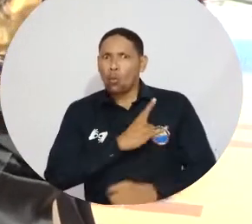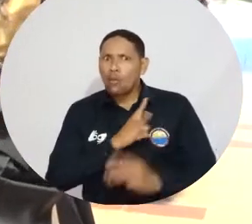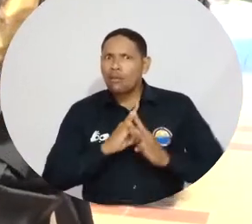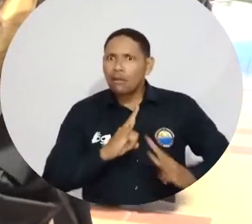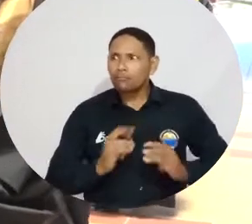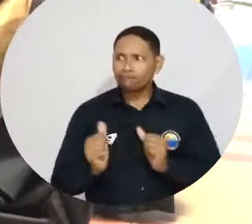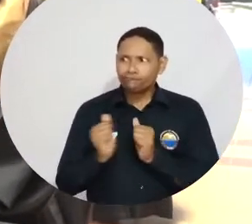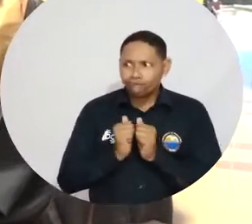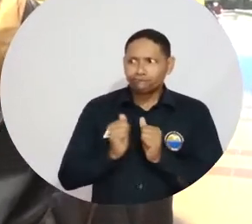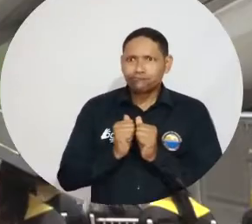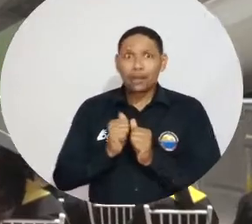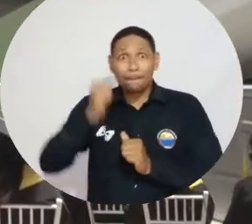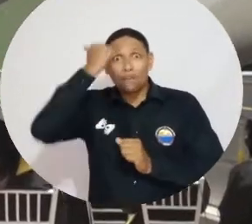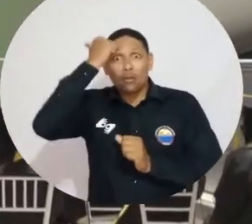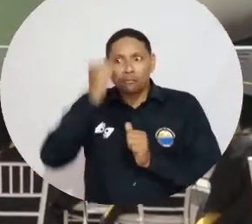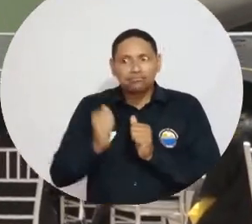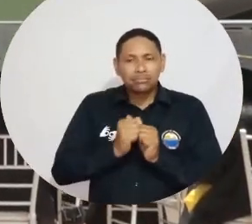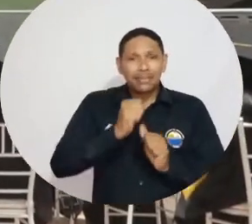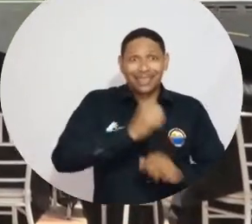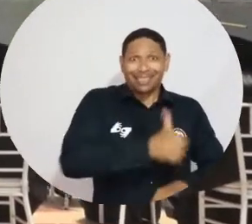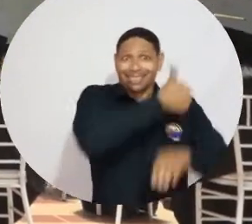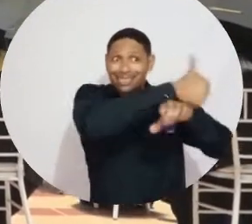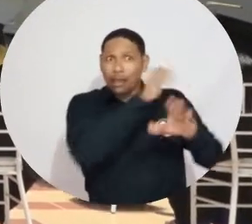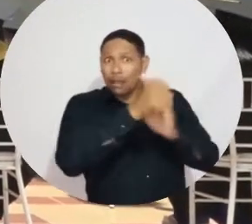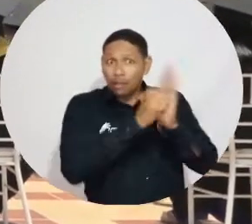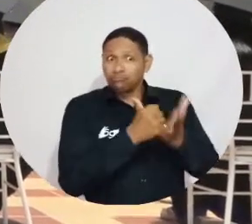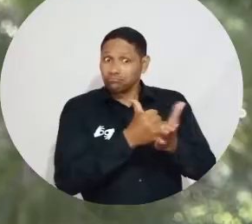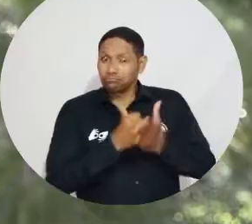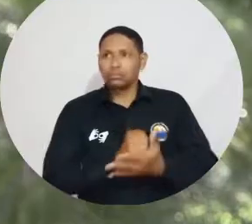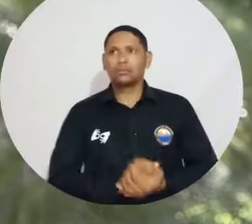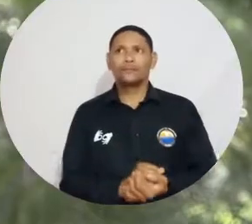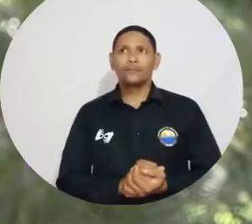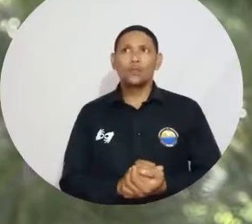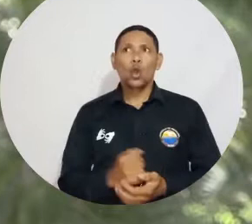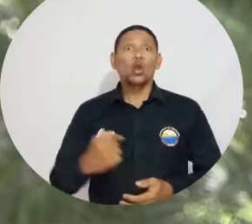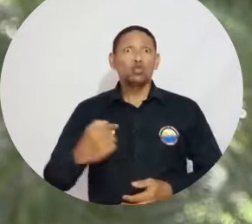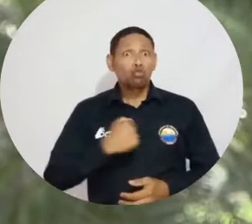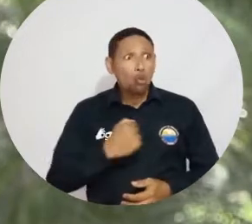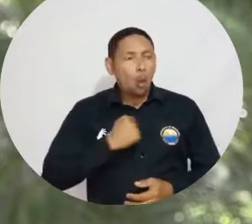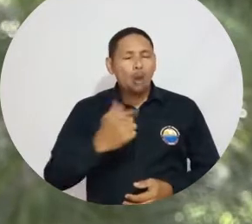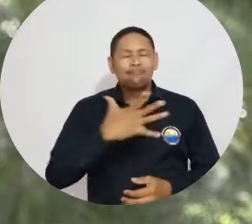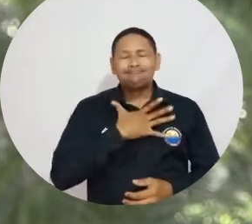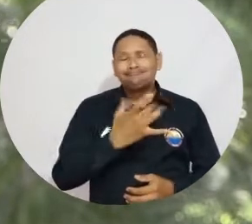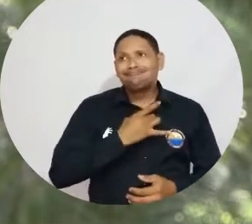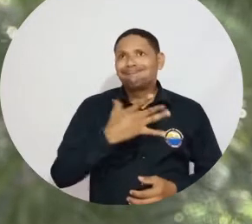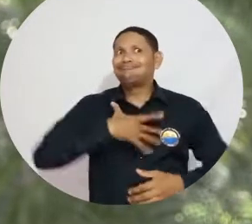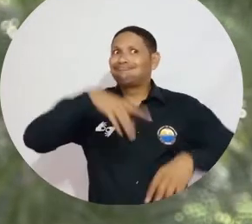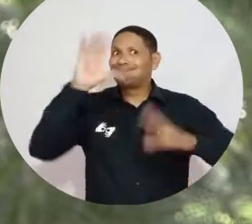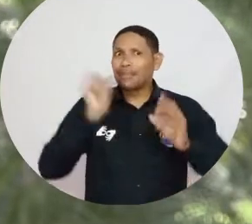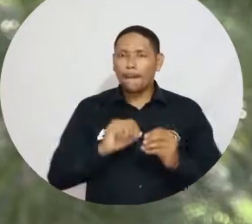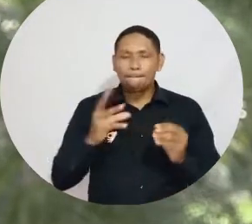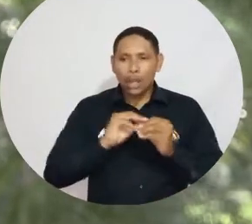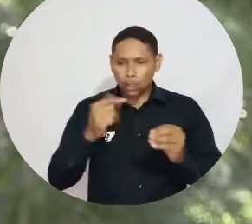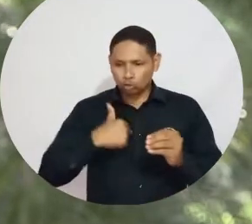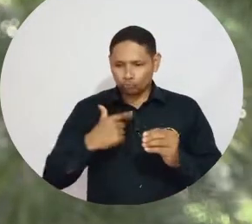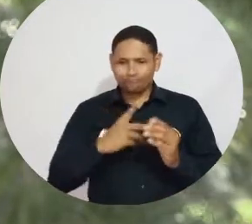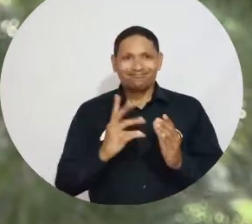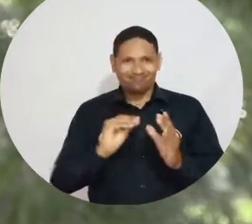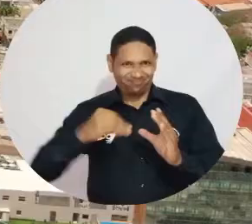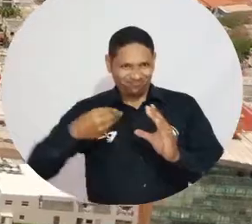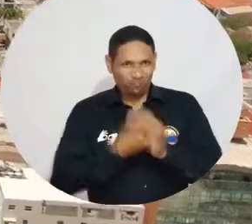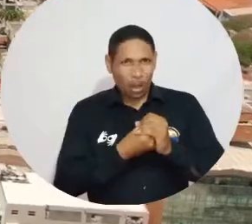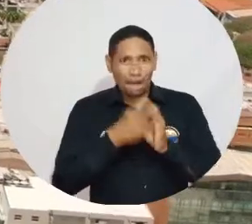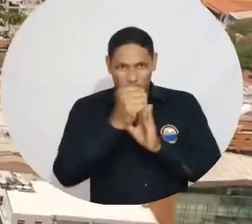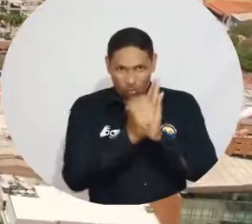Magdalena, de mis docentes, de mi director de programa. Tuve la oportunidad de participar en el programa de inclusión